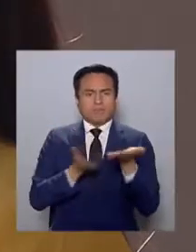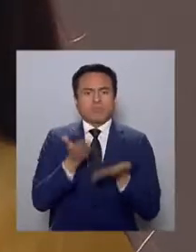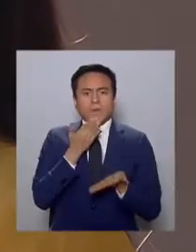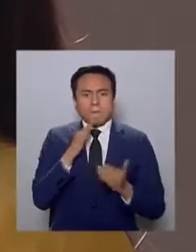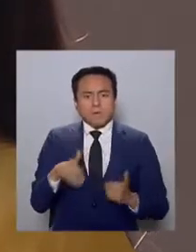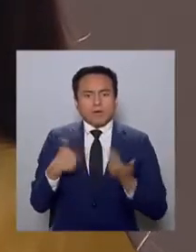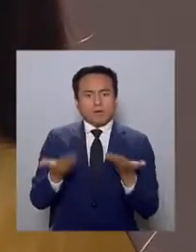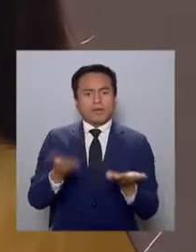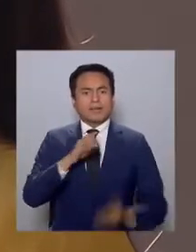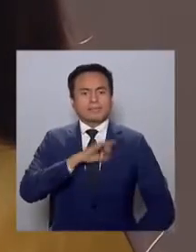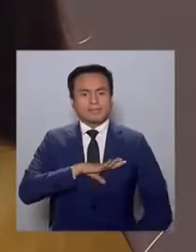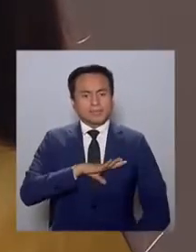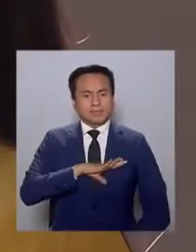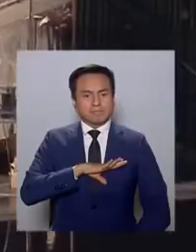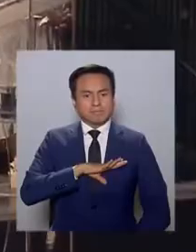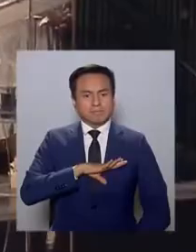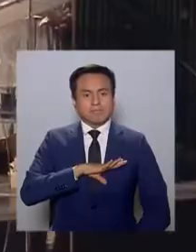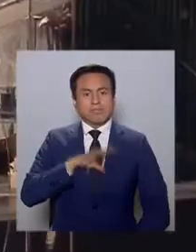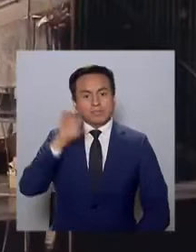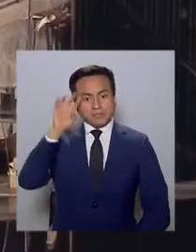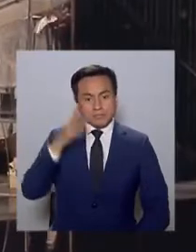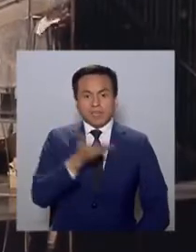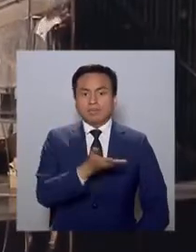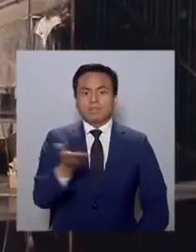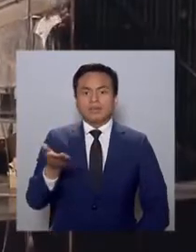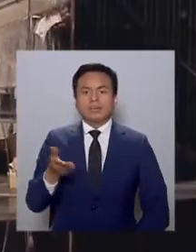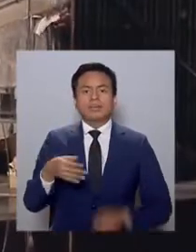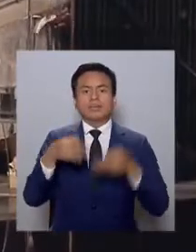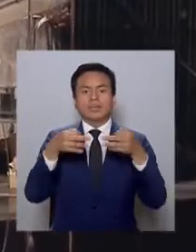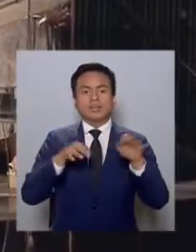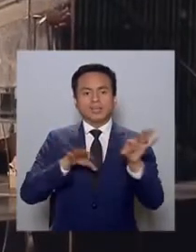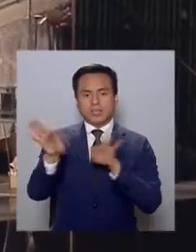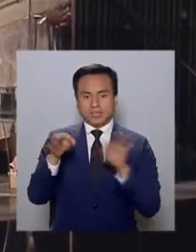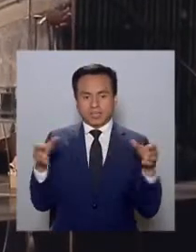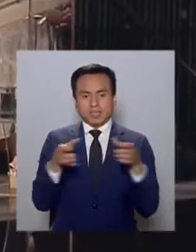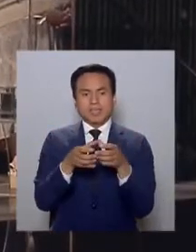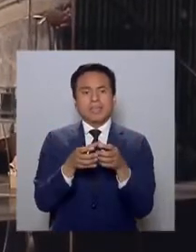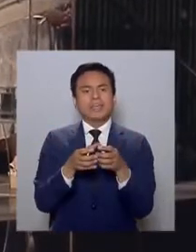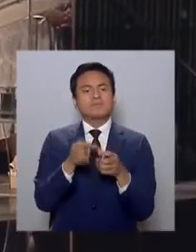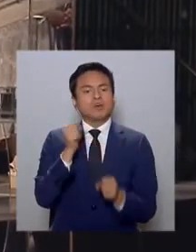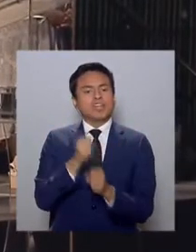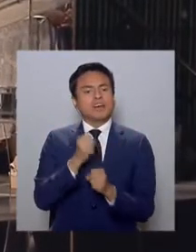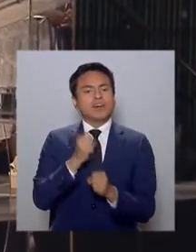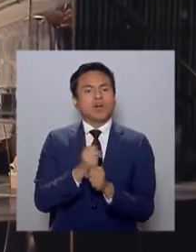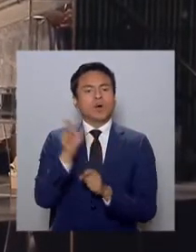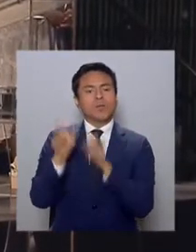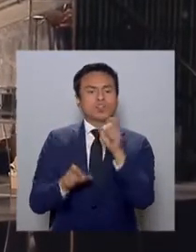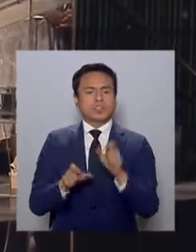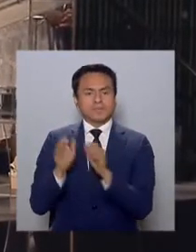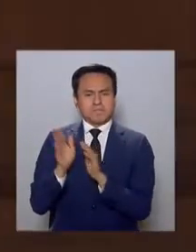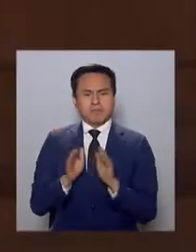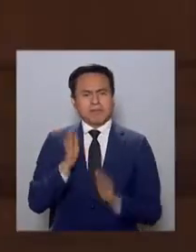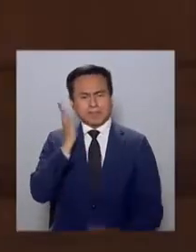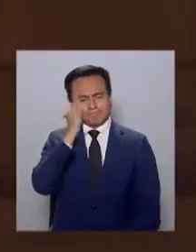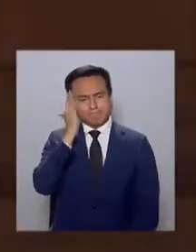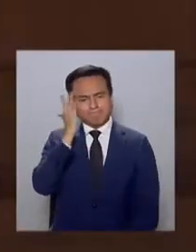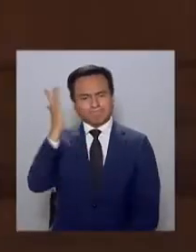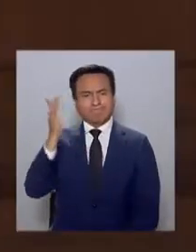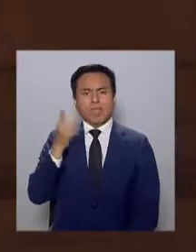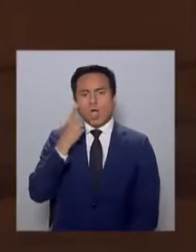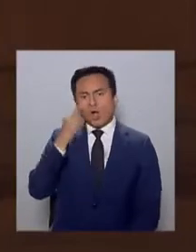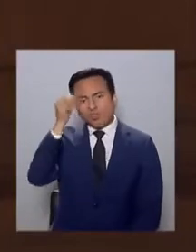lo mejor a Chile. Sepan que hemos conformado este equipo de trabajo con personas preparadas,